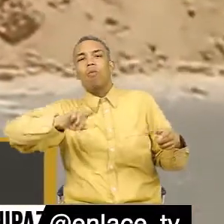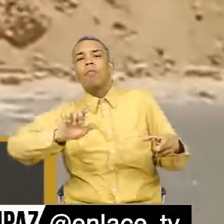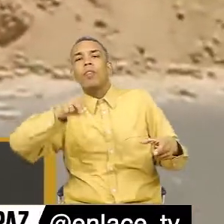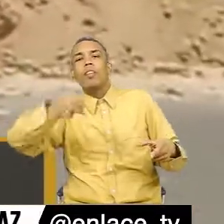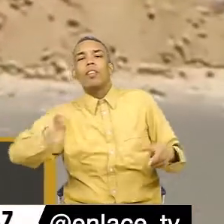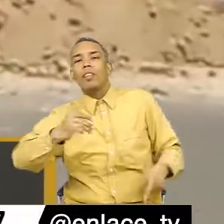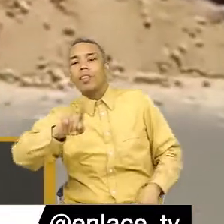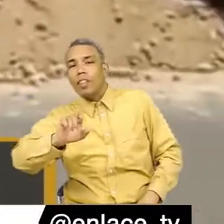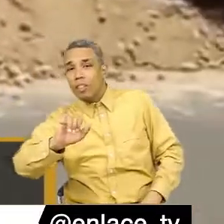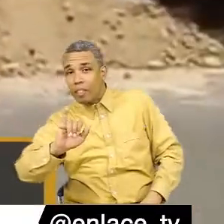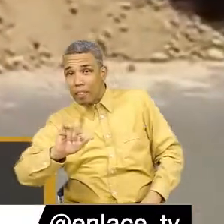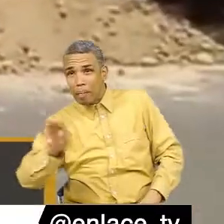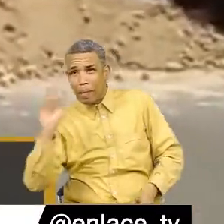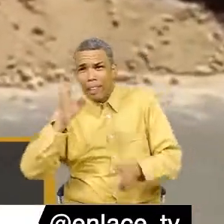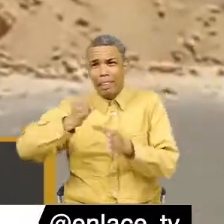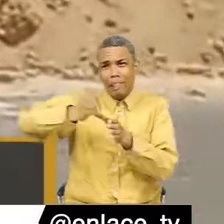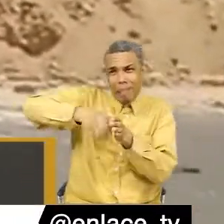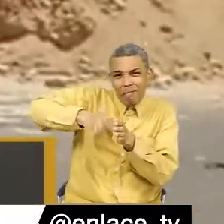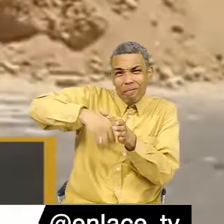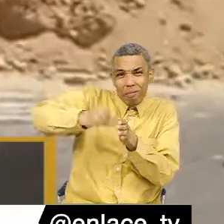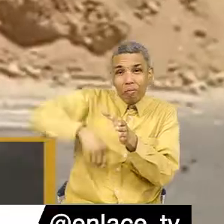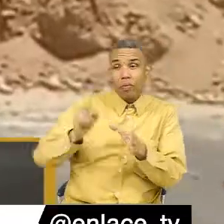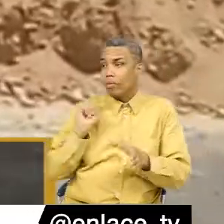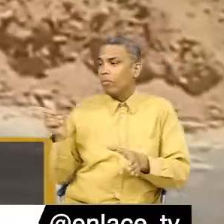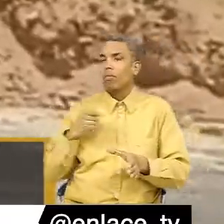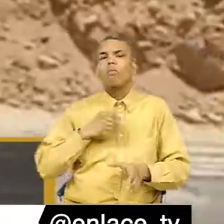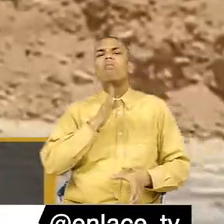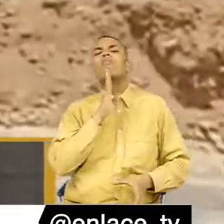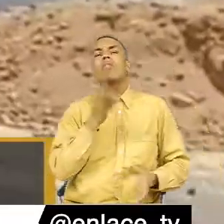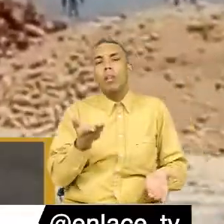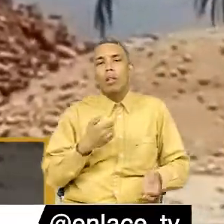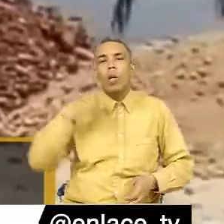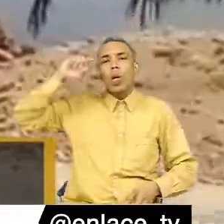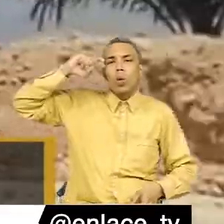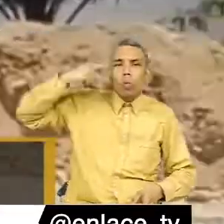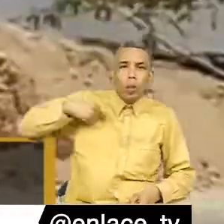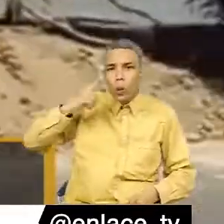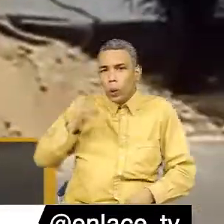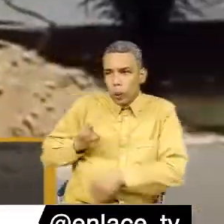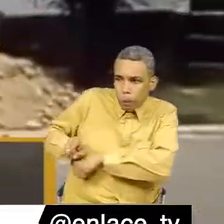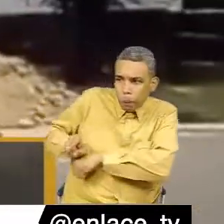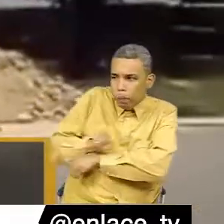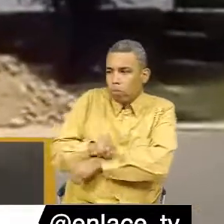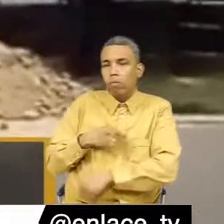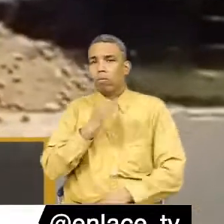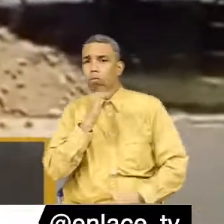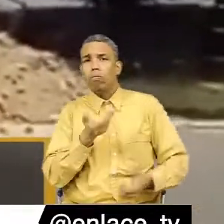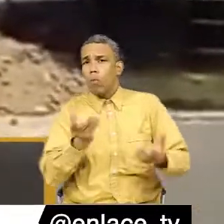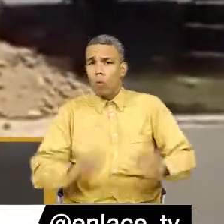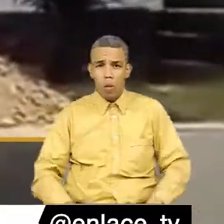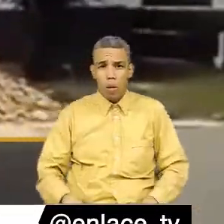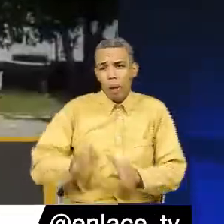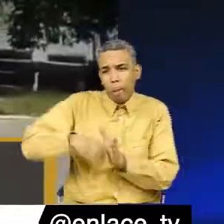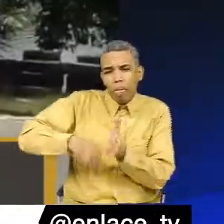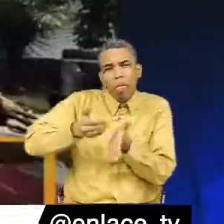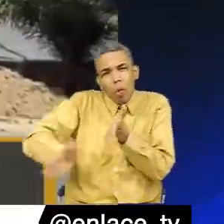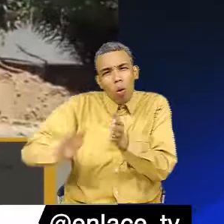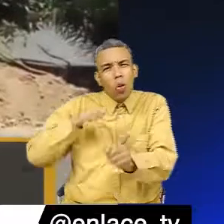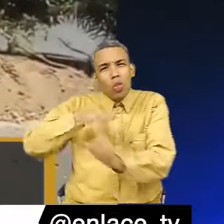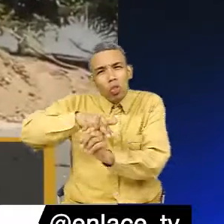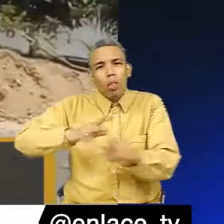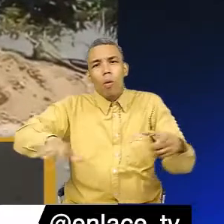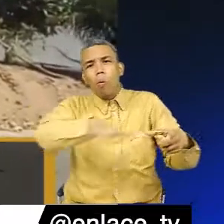de autoridad que logre evitar el hecho. Un llamado para quienes deben realizar dichos controles y así no afectar nuestra reserva hídrica.